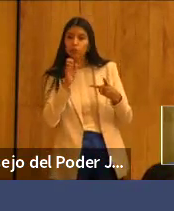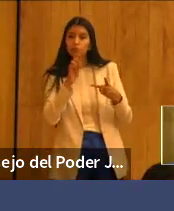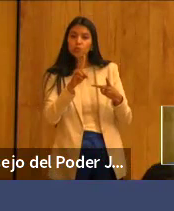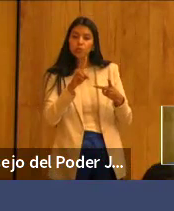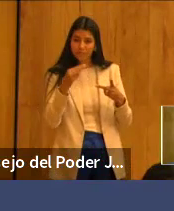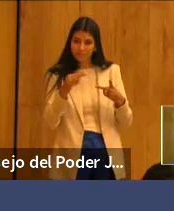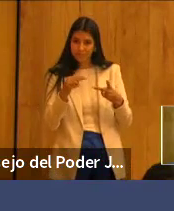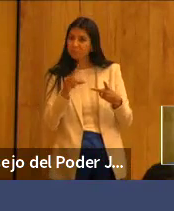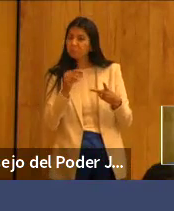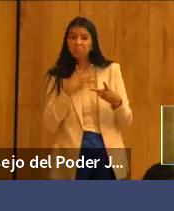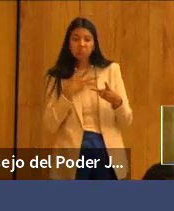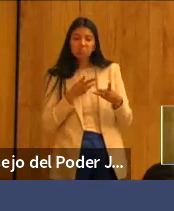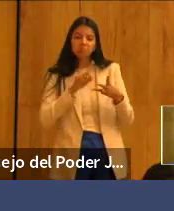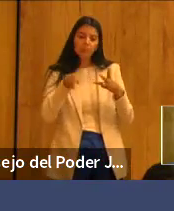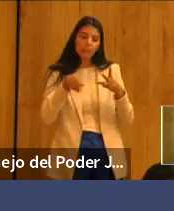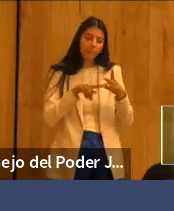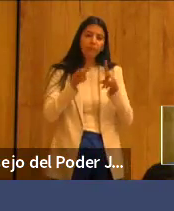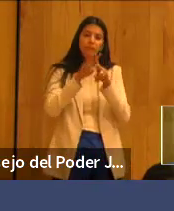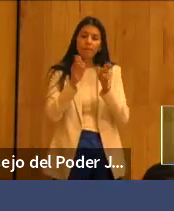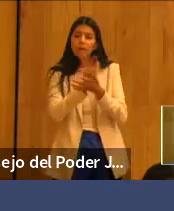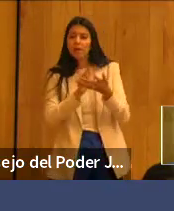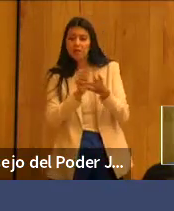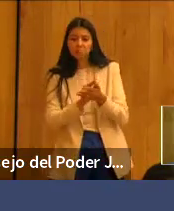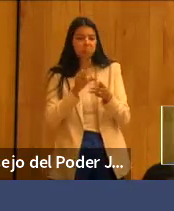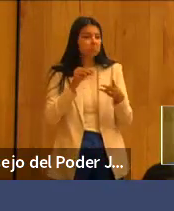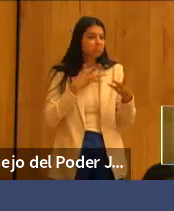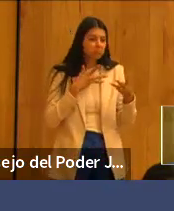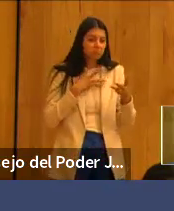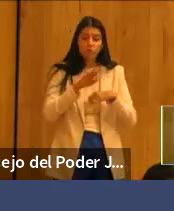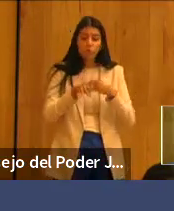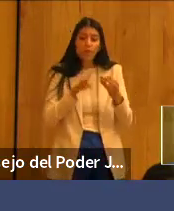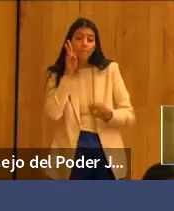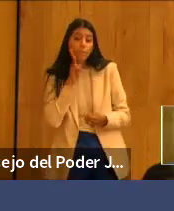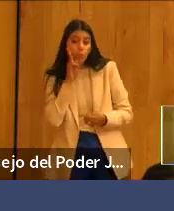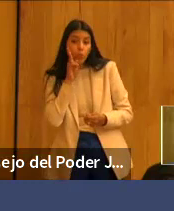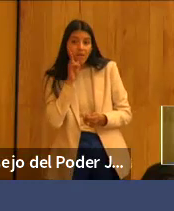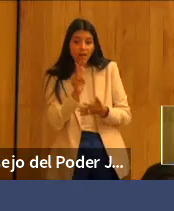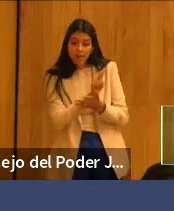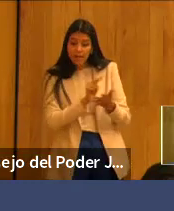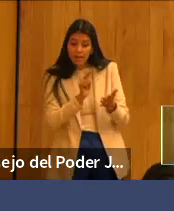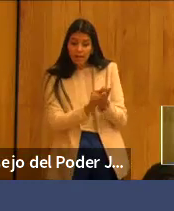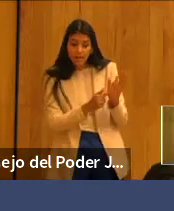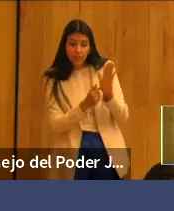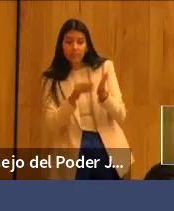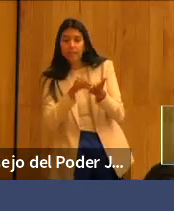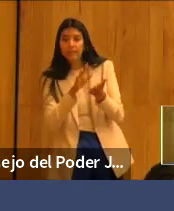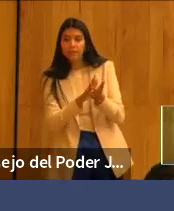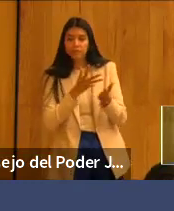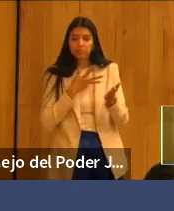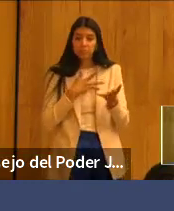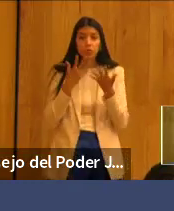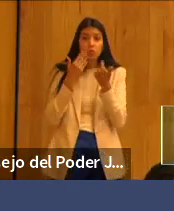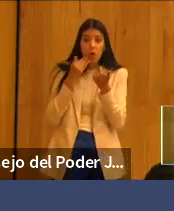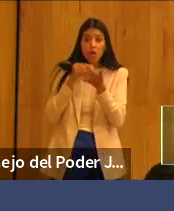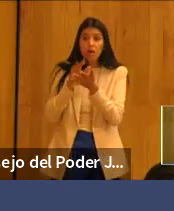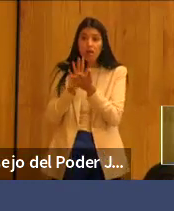Cuestiones de legalidad, tampoco hubo. Toda la prueba fue lícita. Toda la prueba fue legal porque había registros. Si no hay